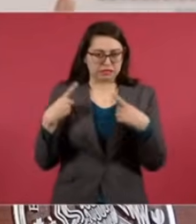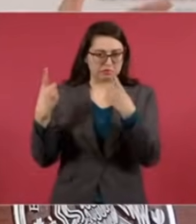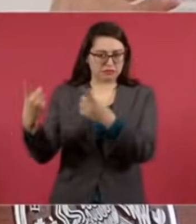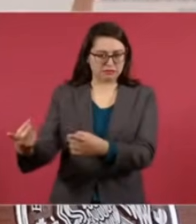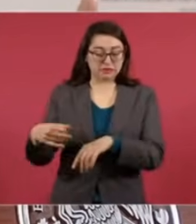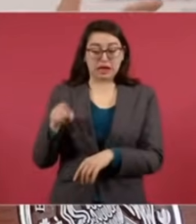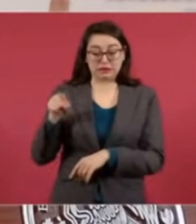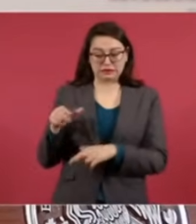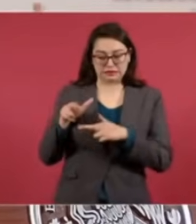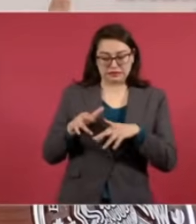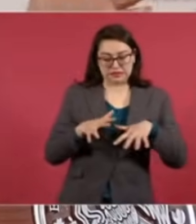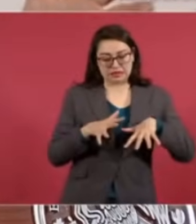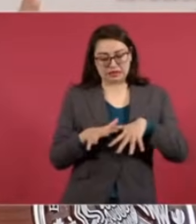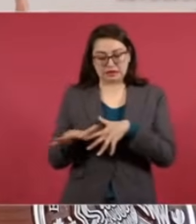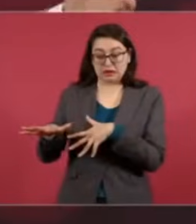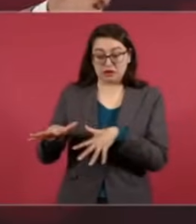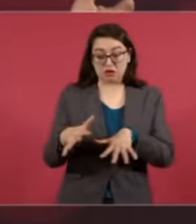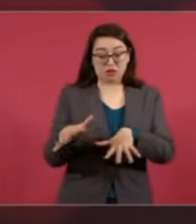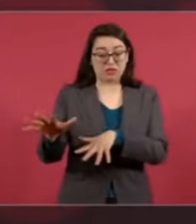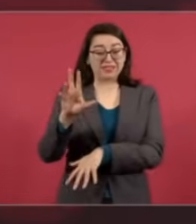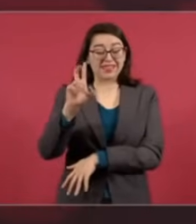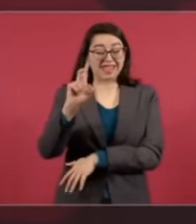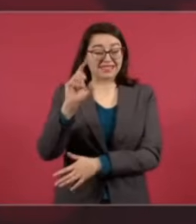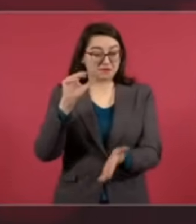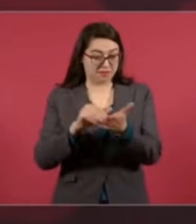México, más de 30,000 hectáreas,